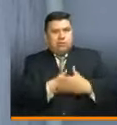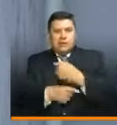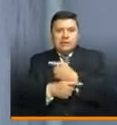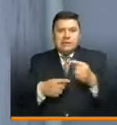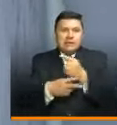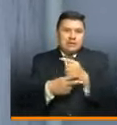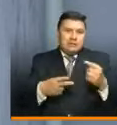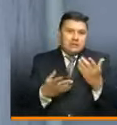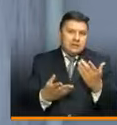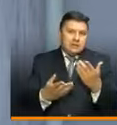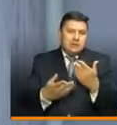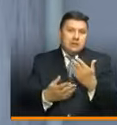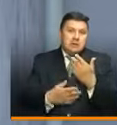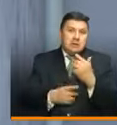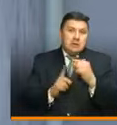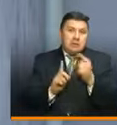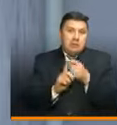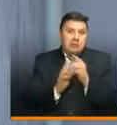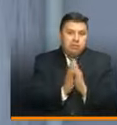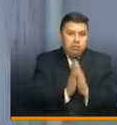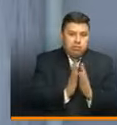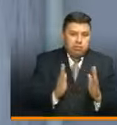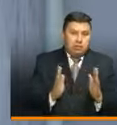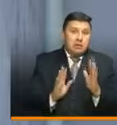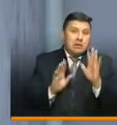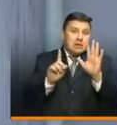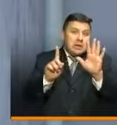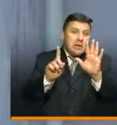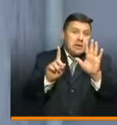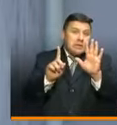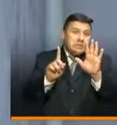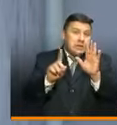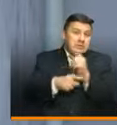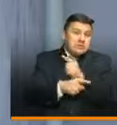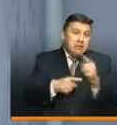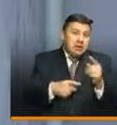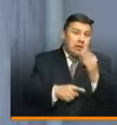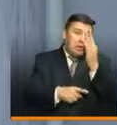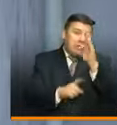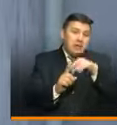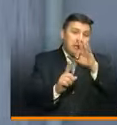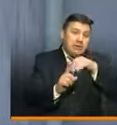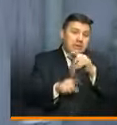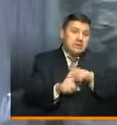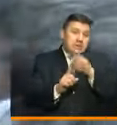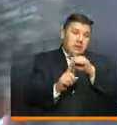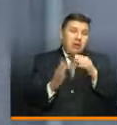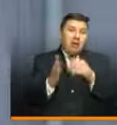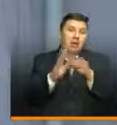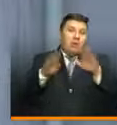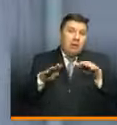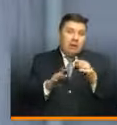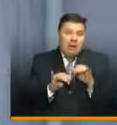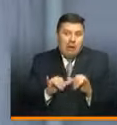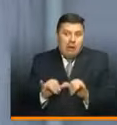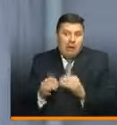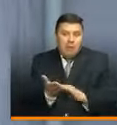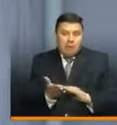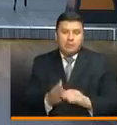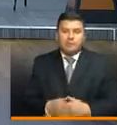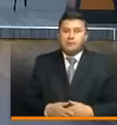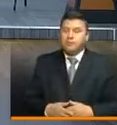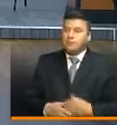semanas. Desde PNUD estamos hablando de un primer ciclo de 6 semanas a 3 meses y un segundo ciclo de 3 meses a 9 meses. Gracias.